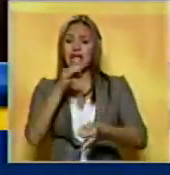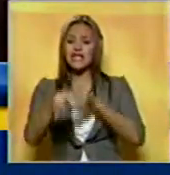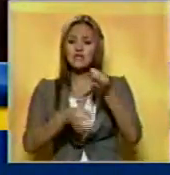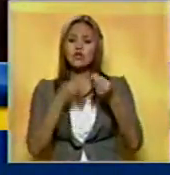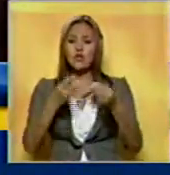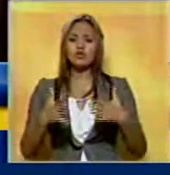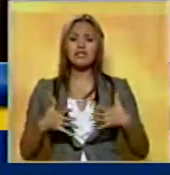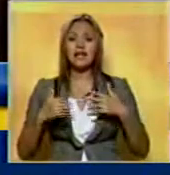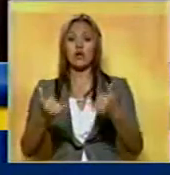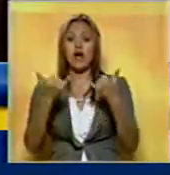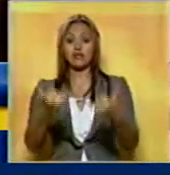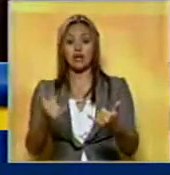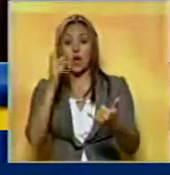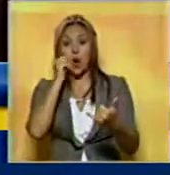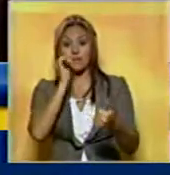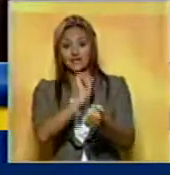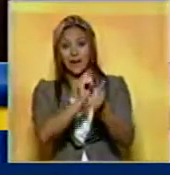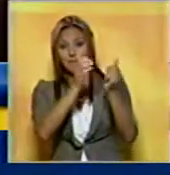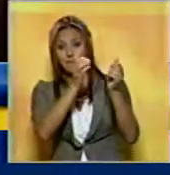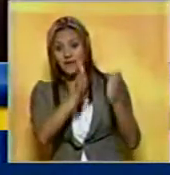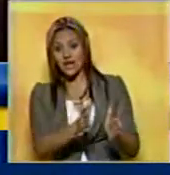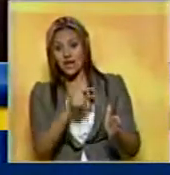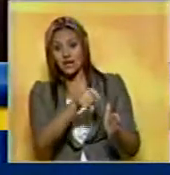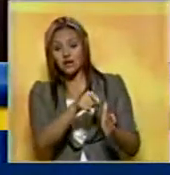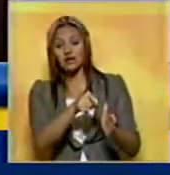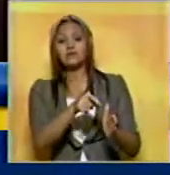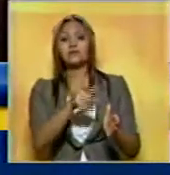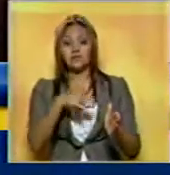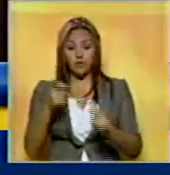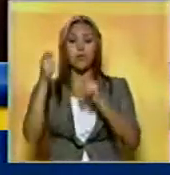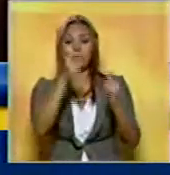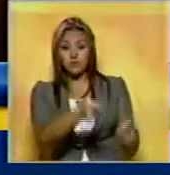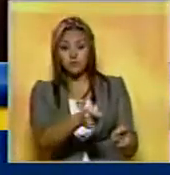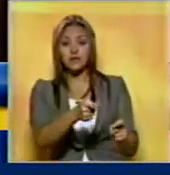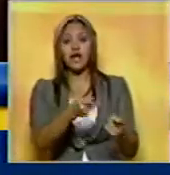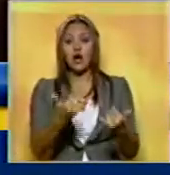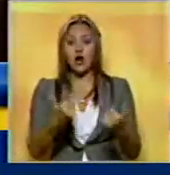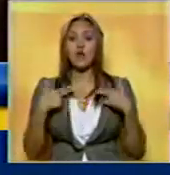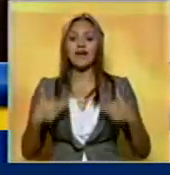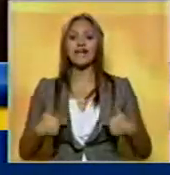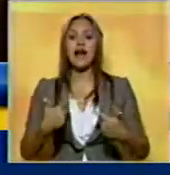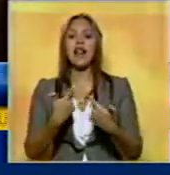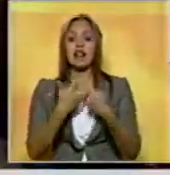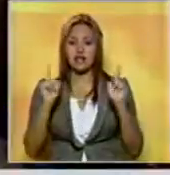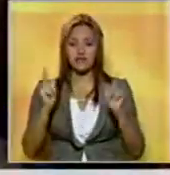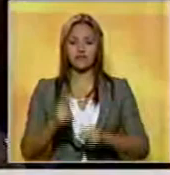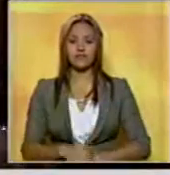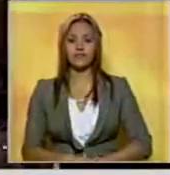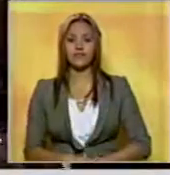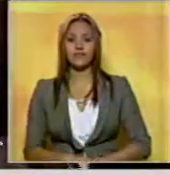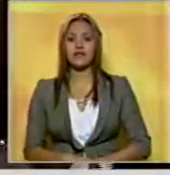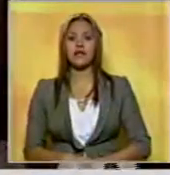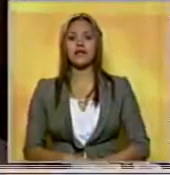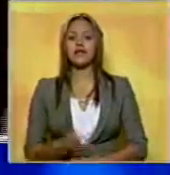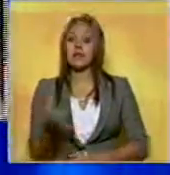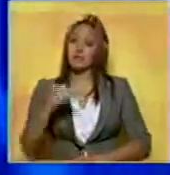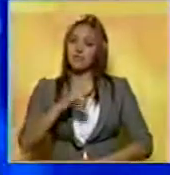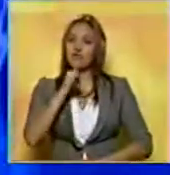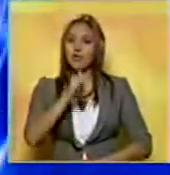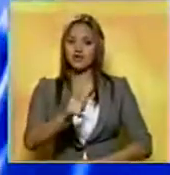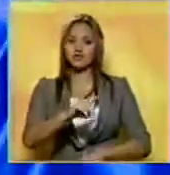estado de salud de Iván Simonovic, lo que pudiera significar el otorgamiento de la medida humanitaria. Es nuestro aporte desde la Fiscalía. Más adelante